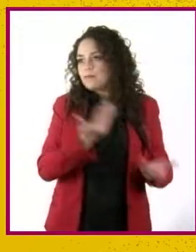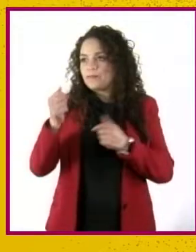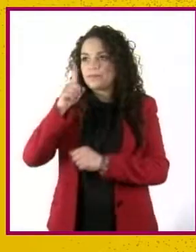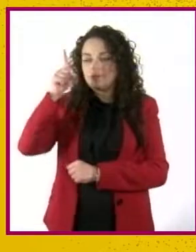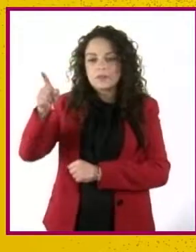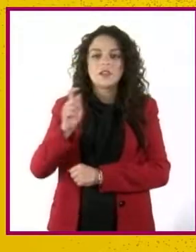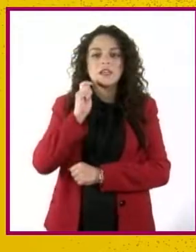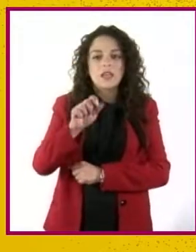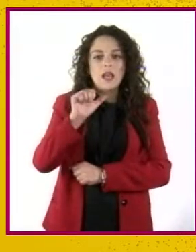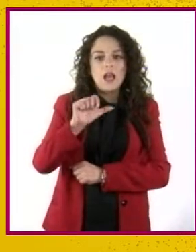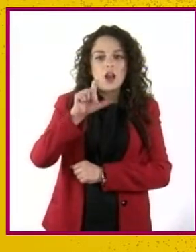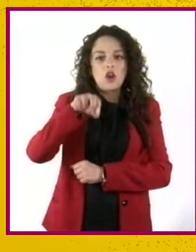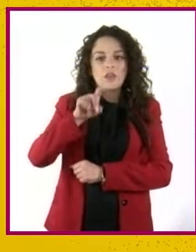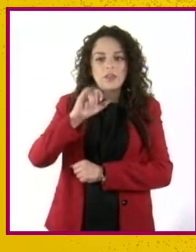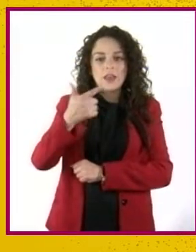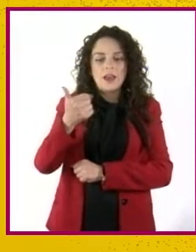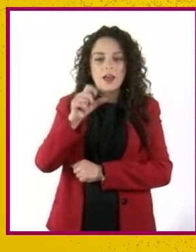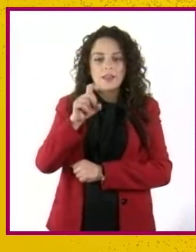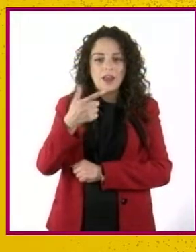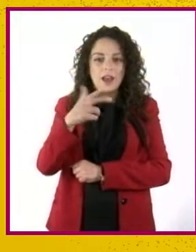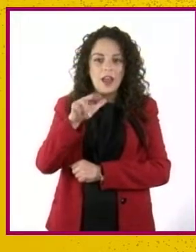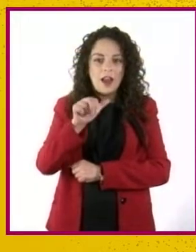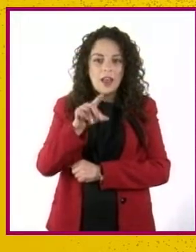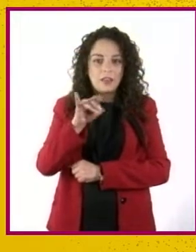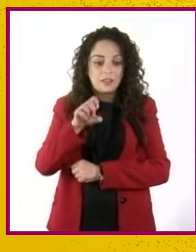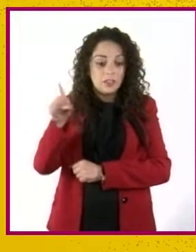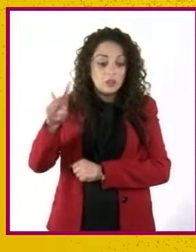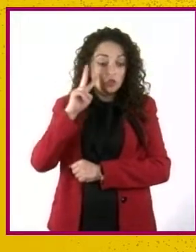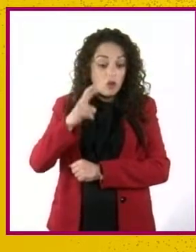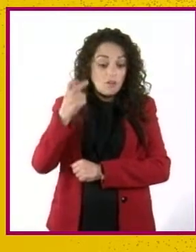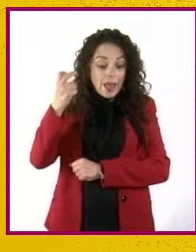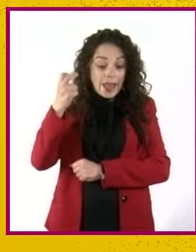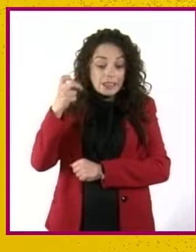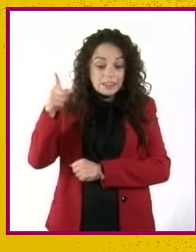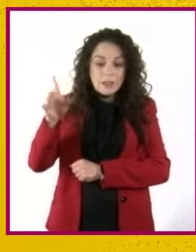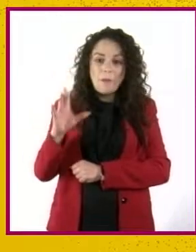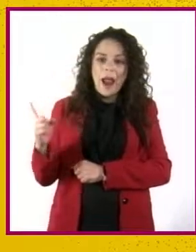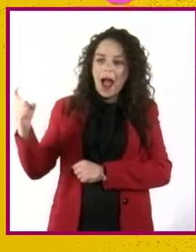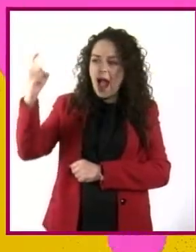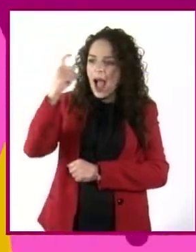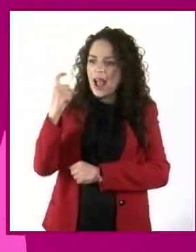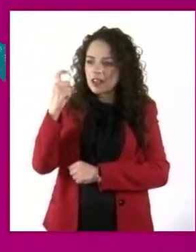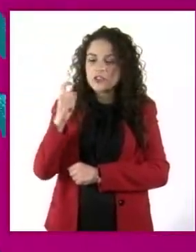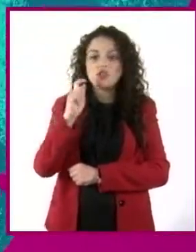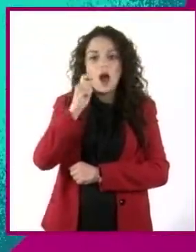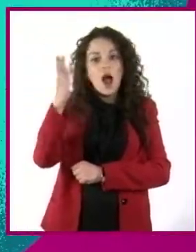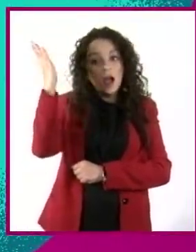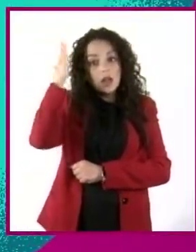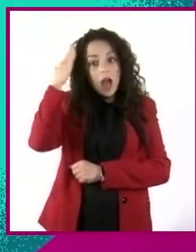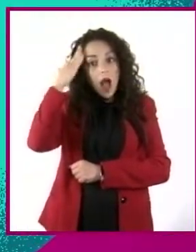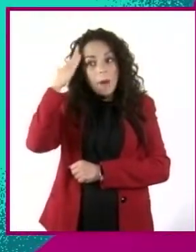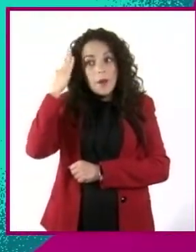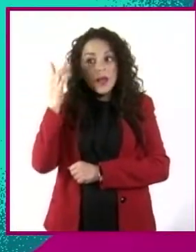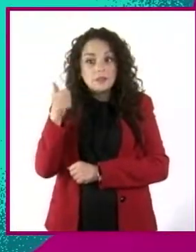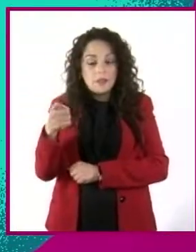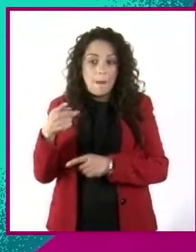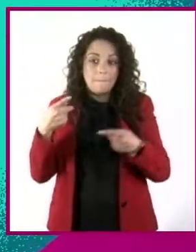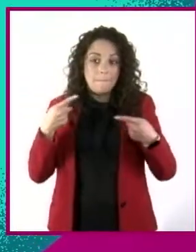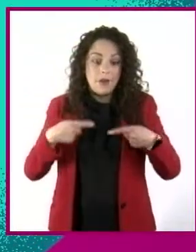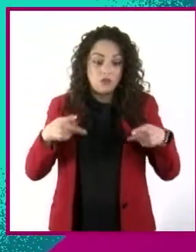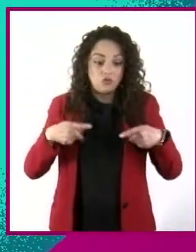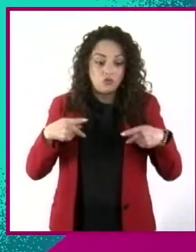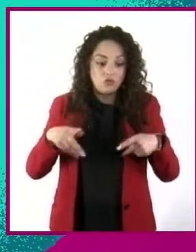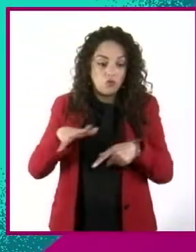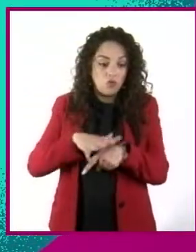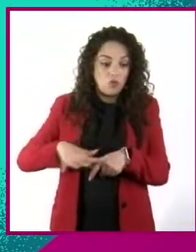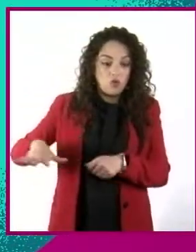esos ganchos que ves allí colgaron las cabezas de los insurgentes. Me impresionó tanto la noticia que me quedé convencido